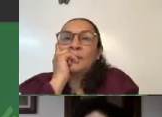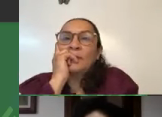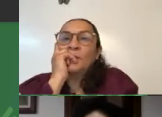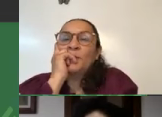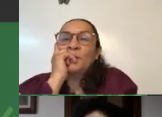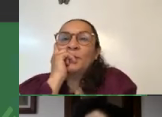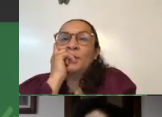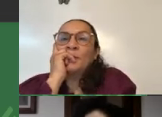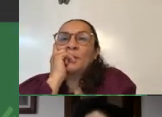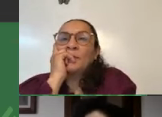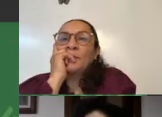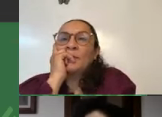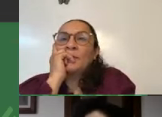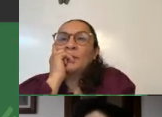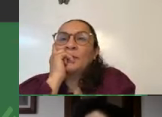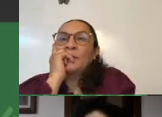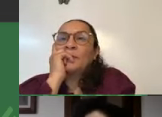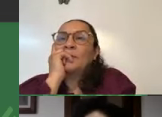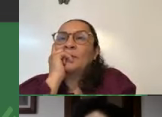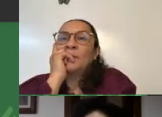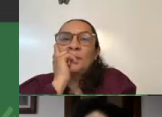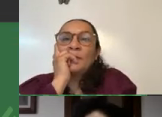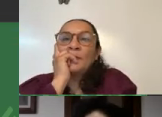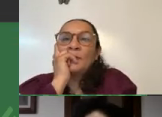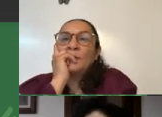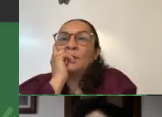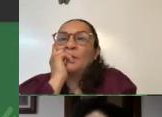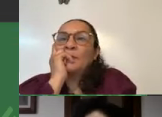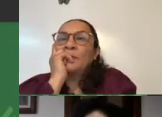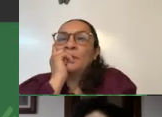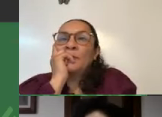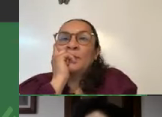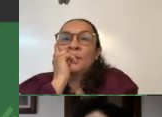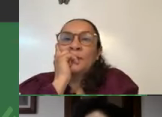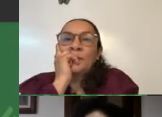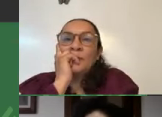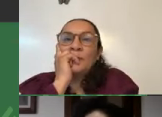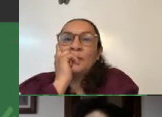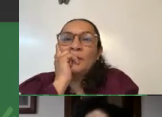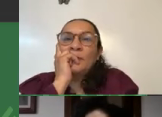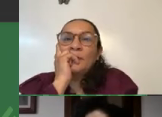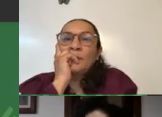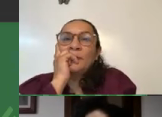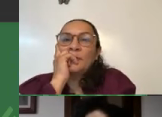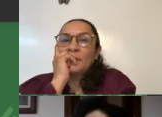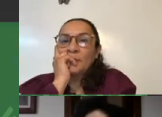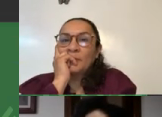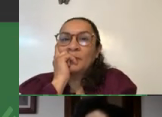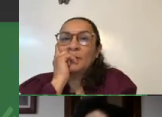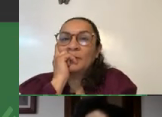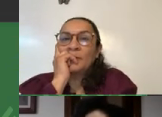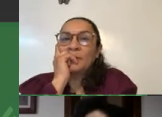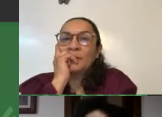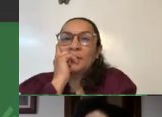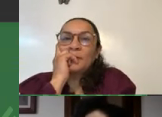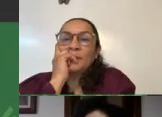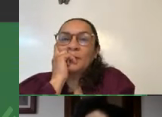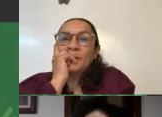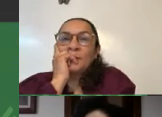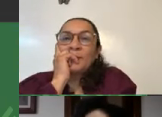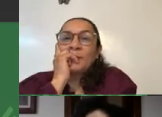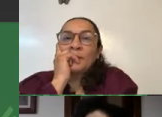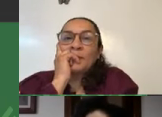de responsabilidades resarcitorias, para hacerlo acorde con los criterios que en tal sentido ha emitido la Suprema Corte de Justicia de la Nación.